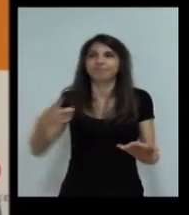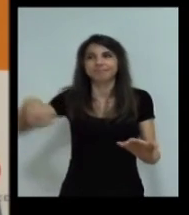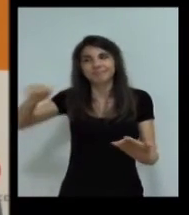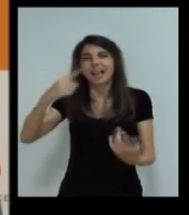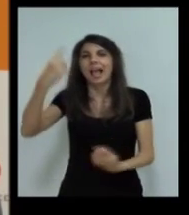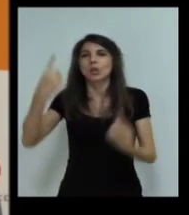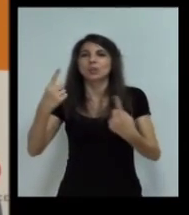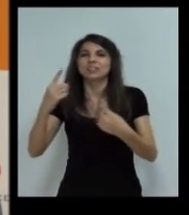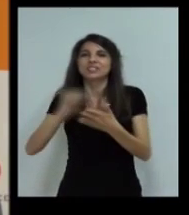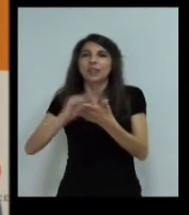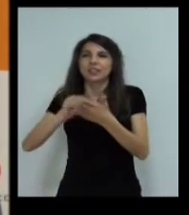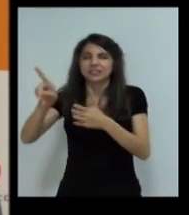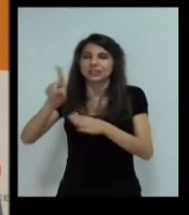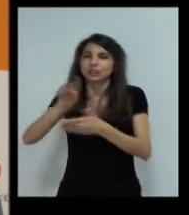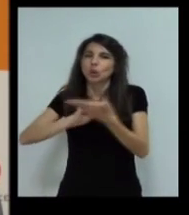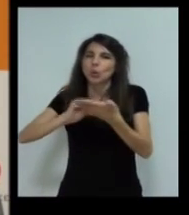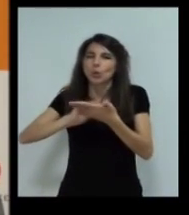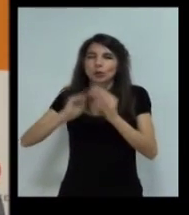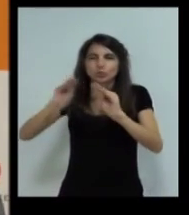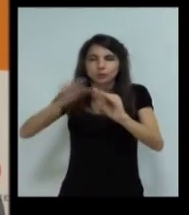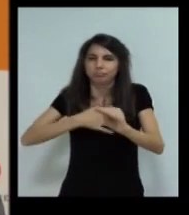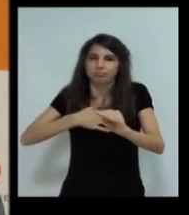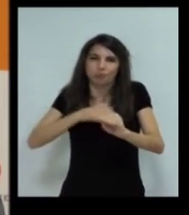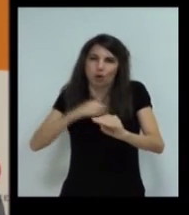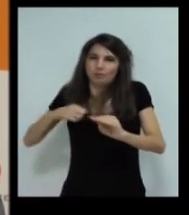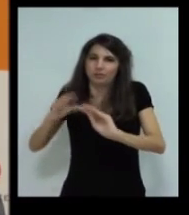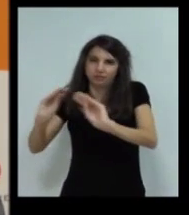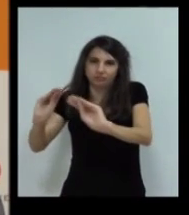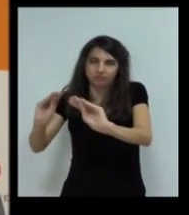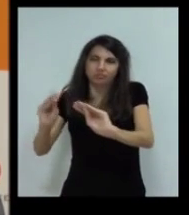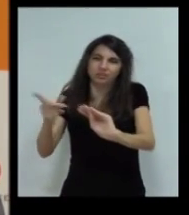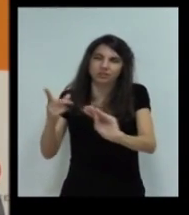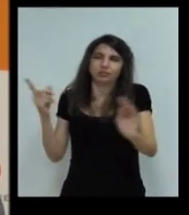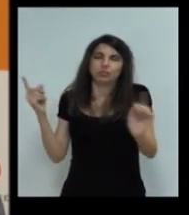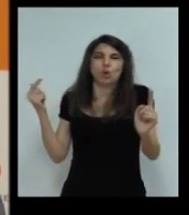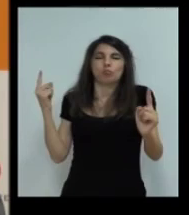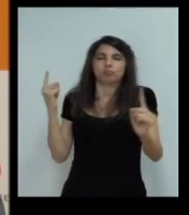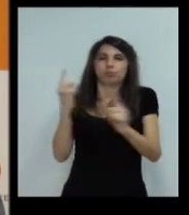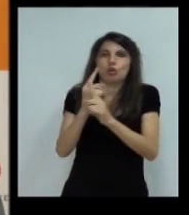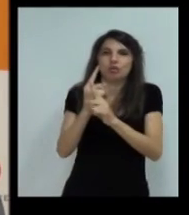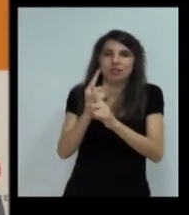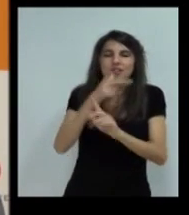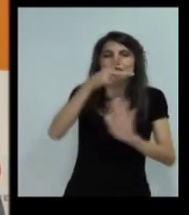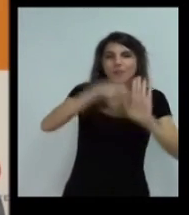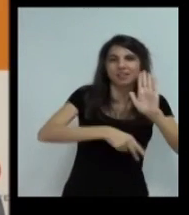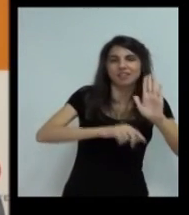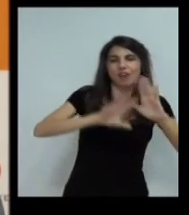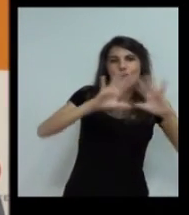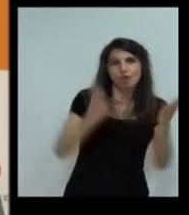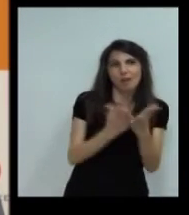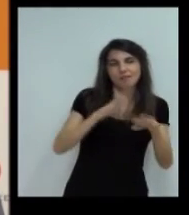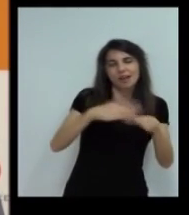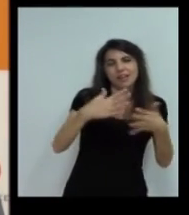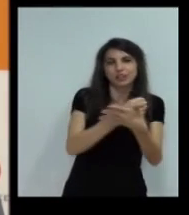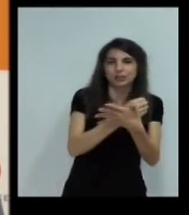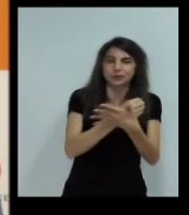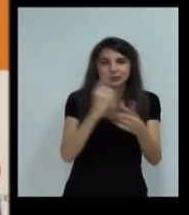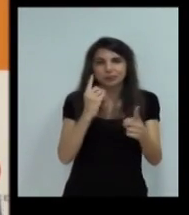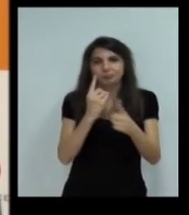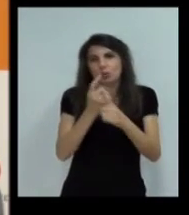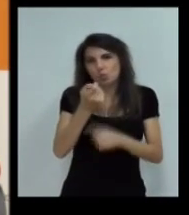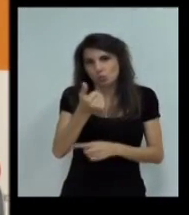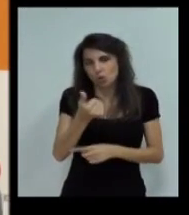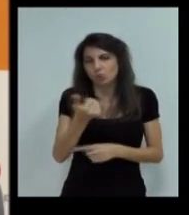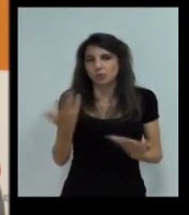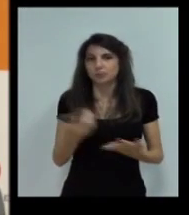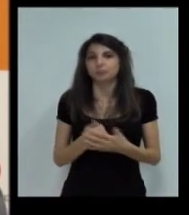muchos de los casos, y esto choca con ese planteamiento de abierto, de normativa global o de ver cómo se resuelve para todos. Se decía también